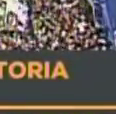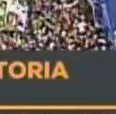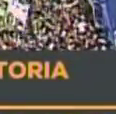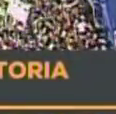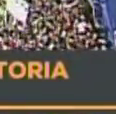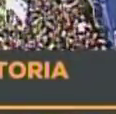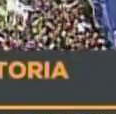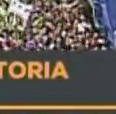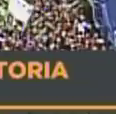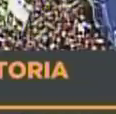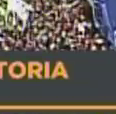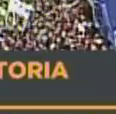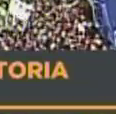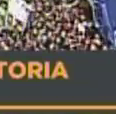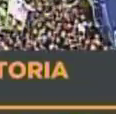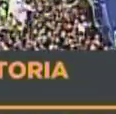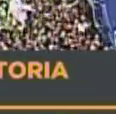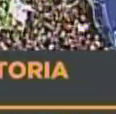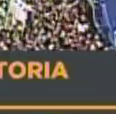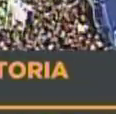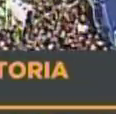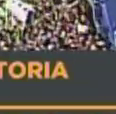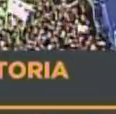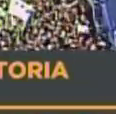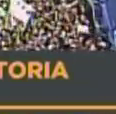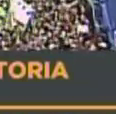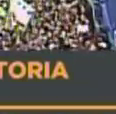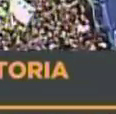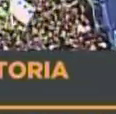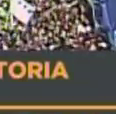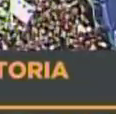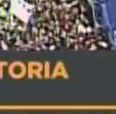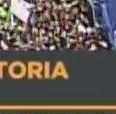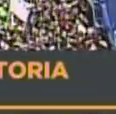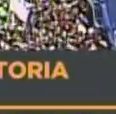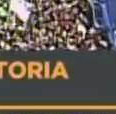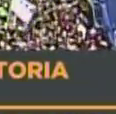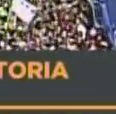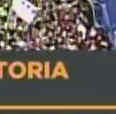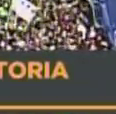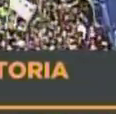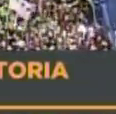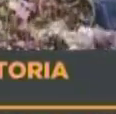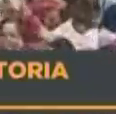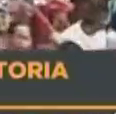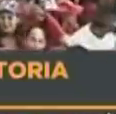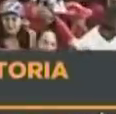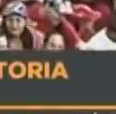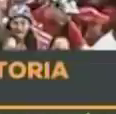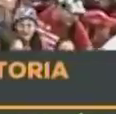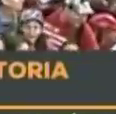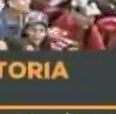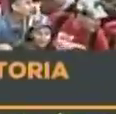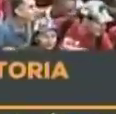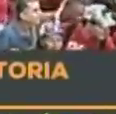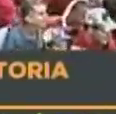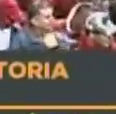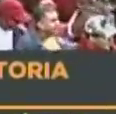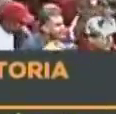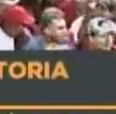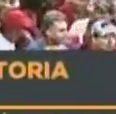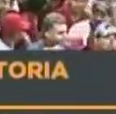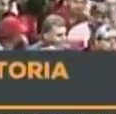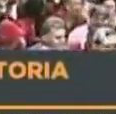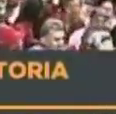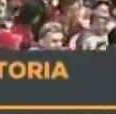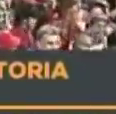y amigos, tenemos un candidato que tiene un plan, el plan de la